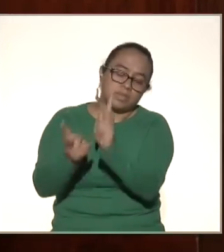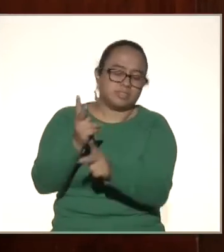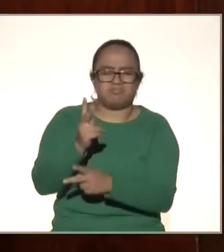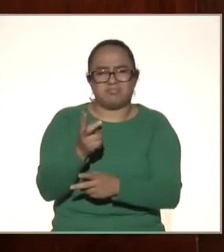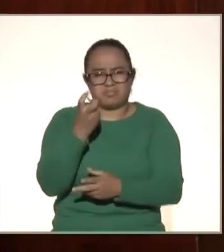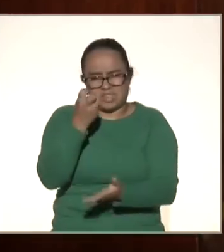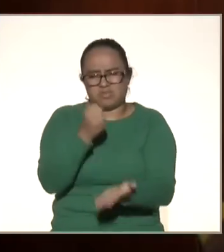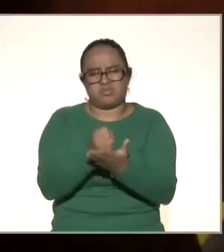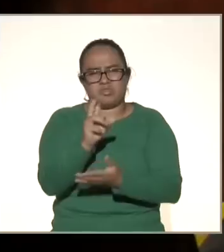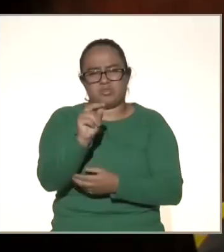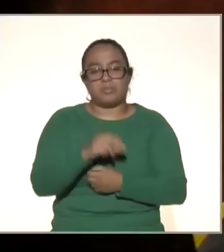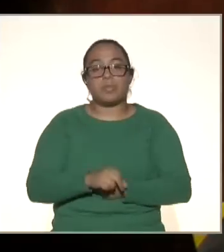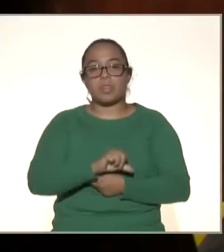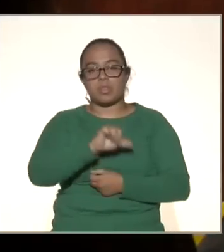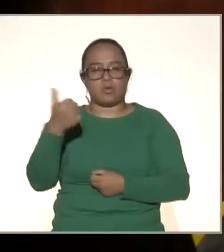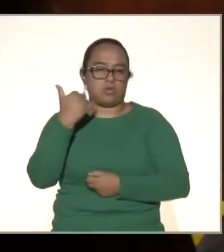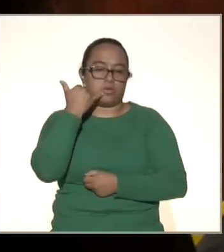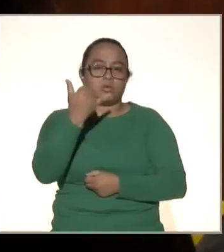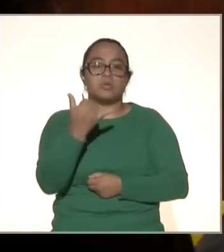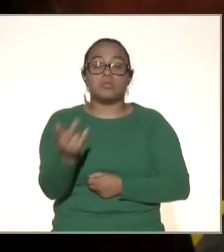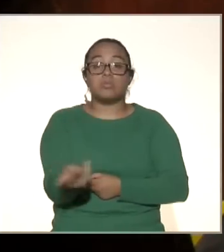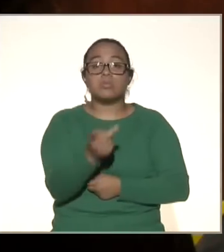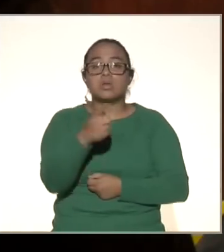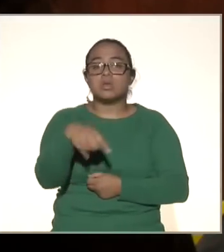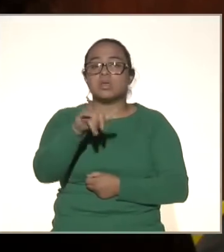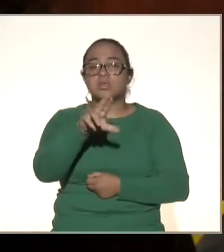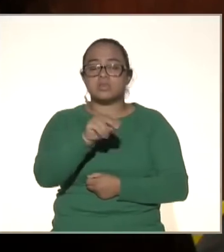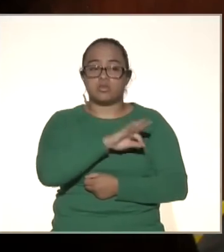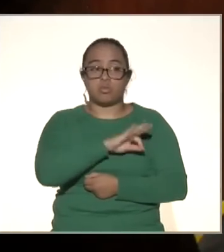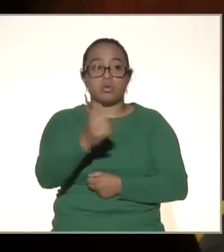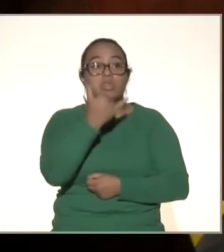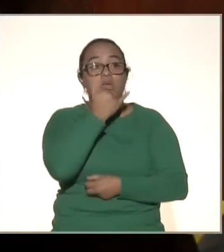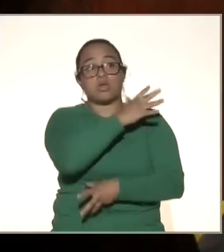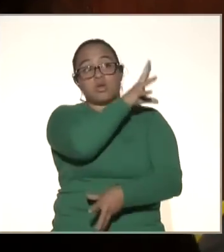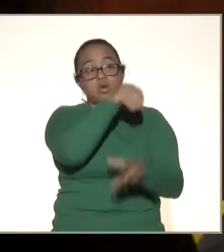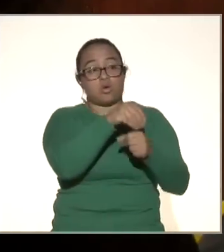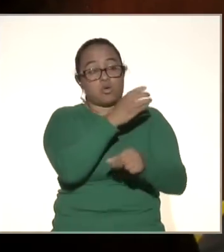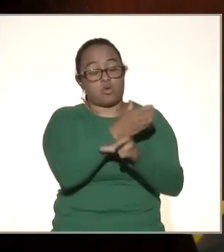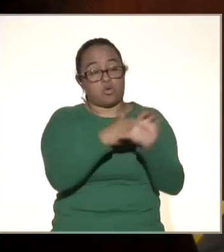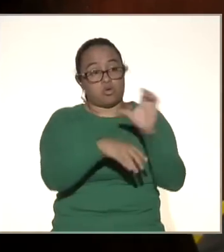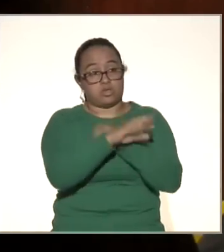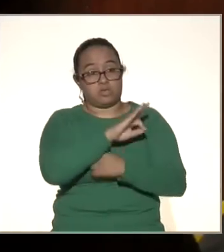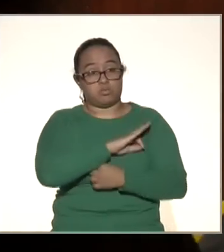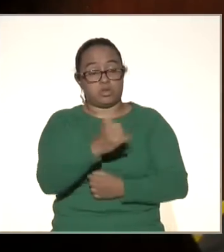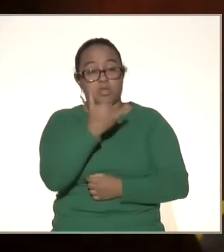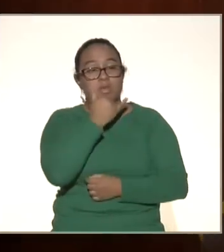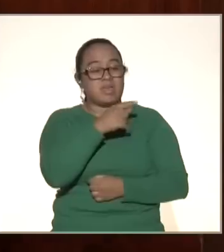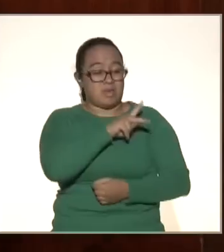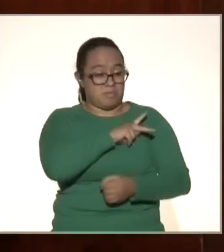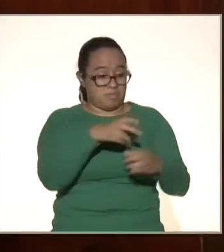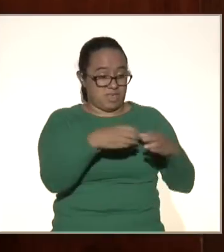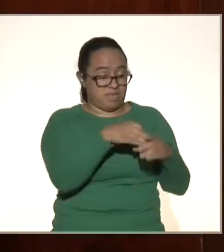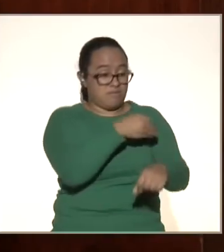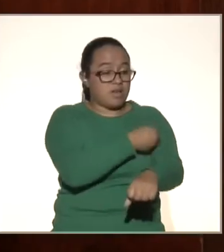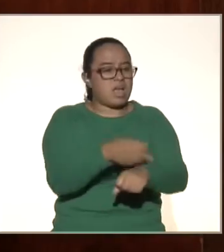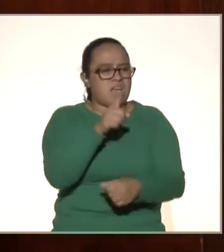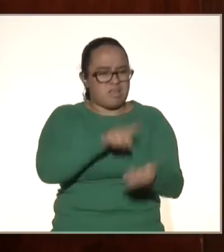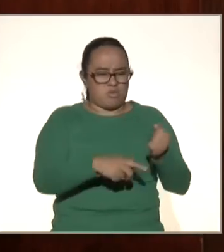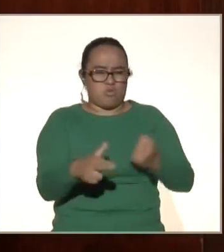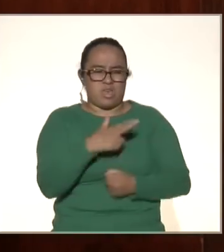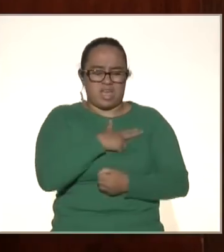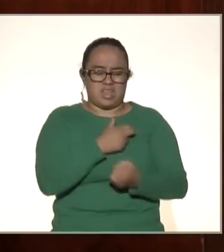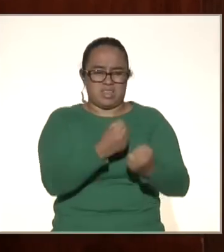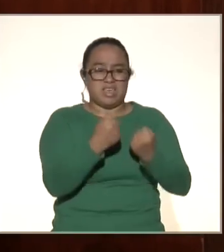Isabel nos marcó y nos pregunta, ¿consideran si es posible perdonar todo? Hay heridas tan fuertes en mi familia que no creo que el perdón sea